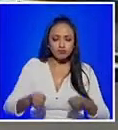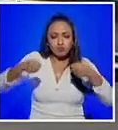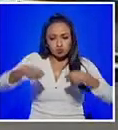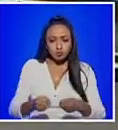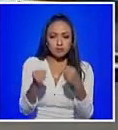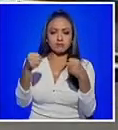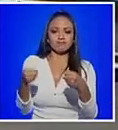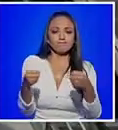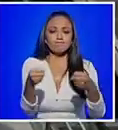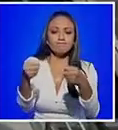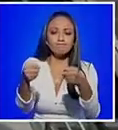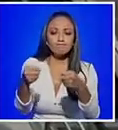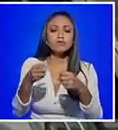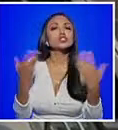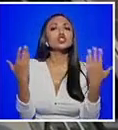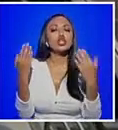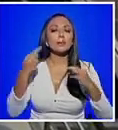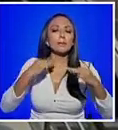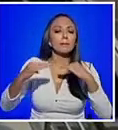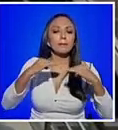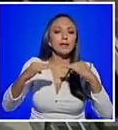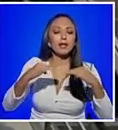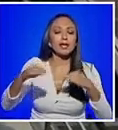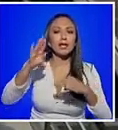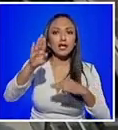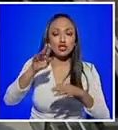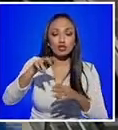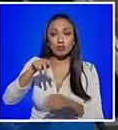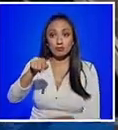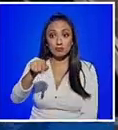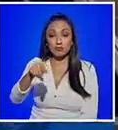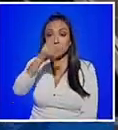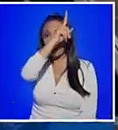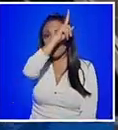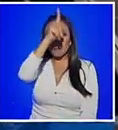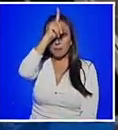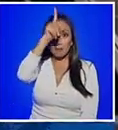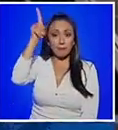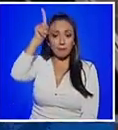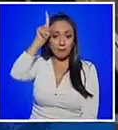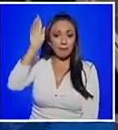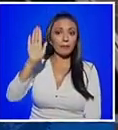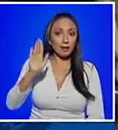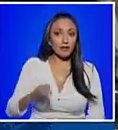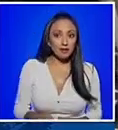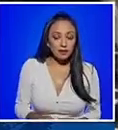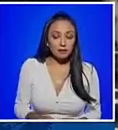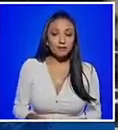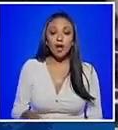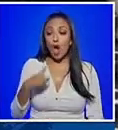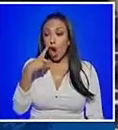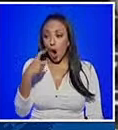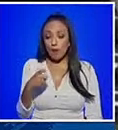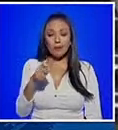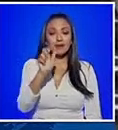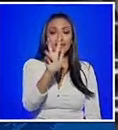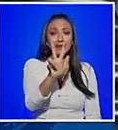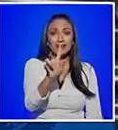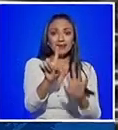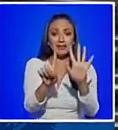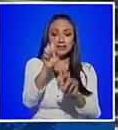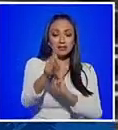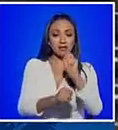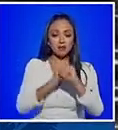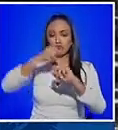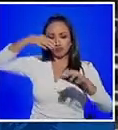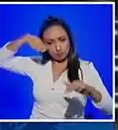una estación en Madrid y quedó atascado en las escaleras. Ocurrió a la medianoche cuando el hombre de 36 años se